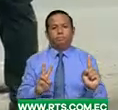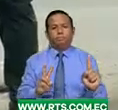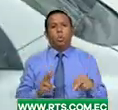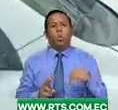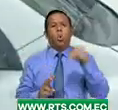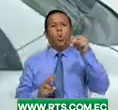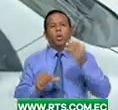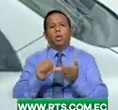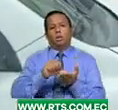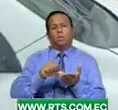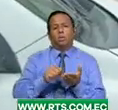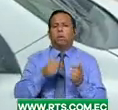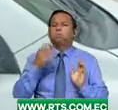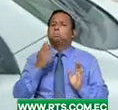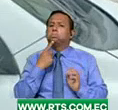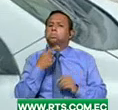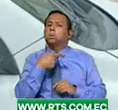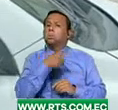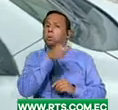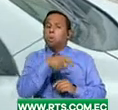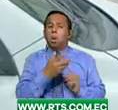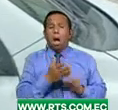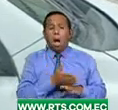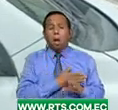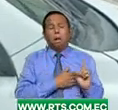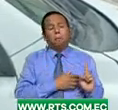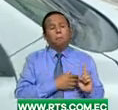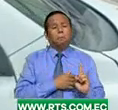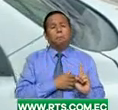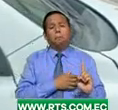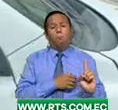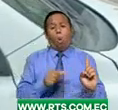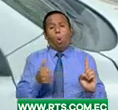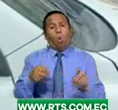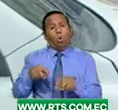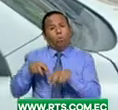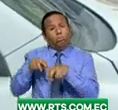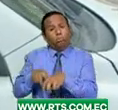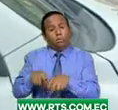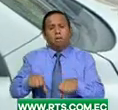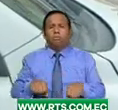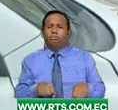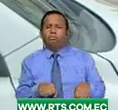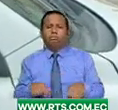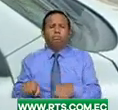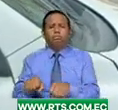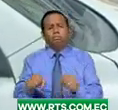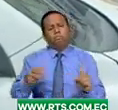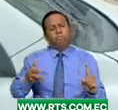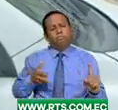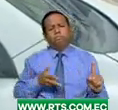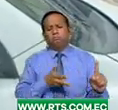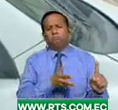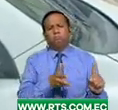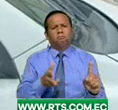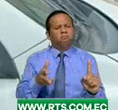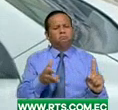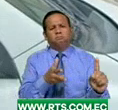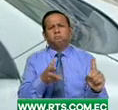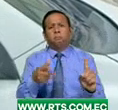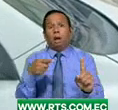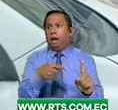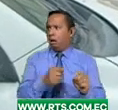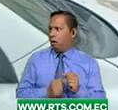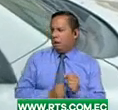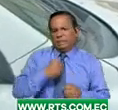estaba caminando y dos personas en una motocicleta le dan alcance y proceden a perseguirle. El ciudadano trata de huir